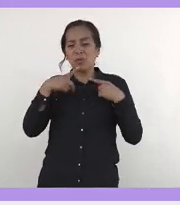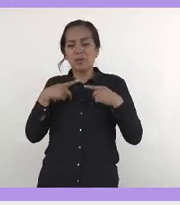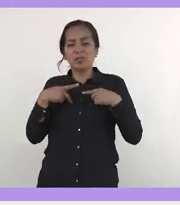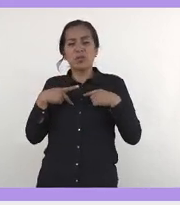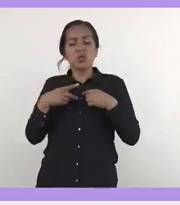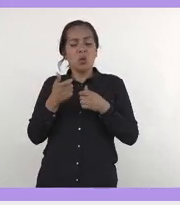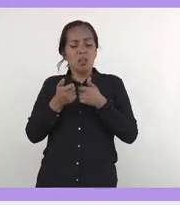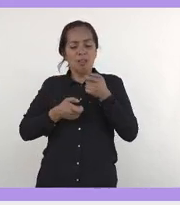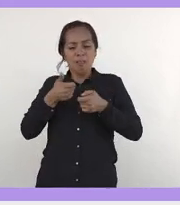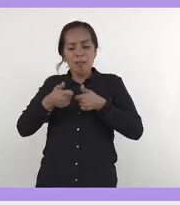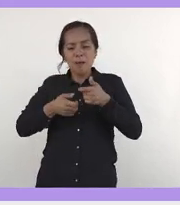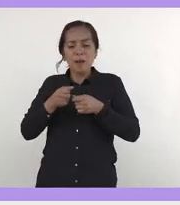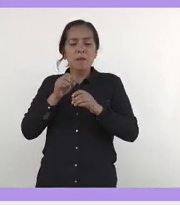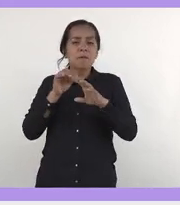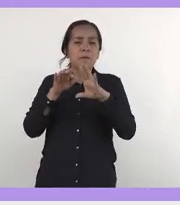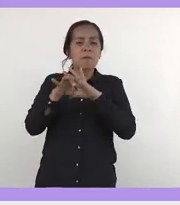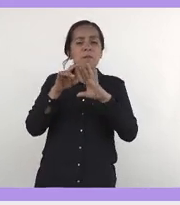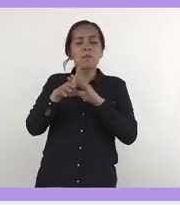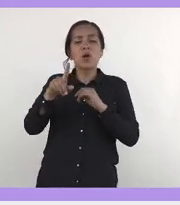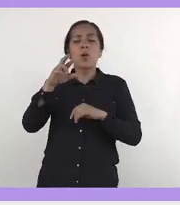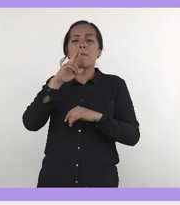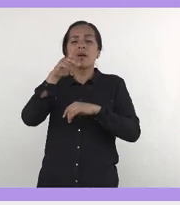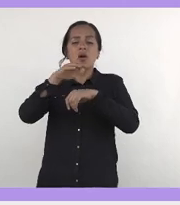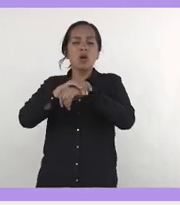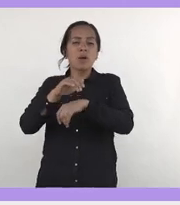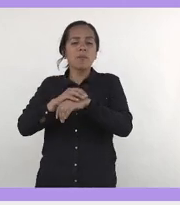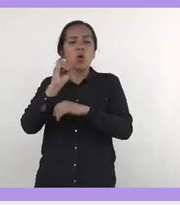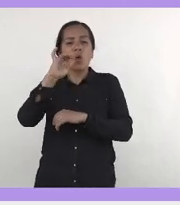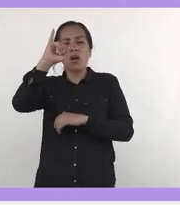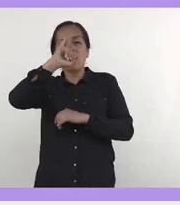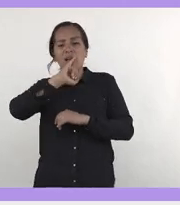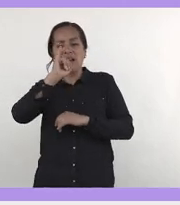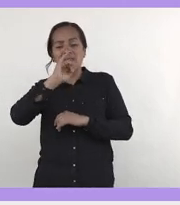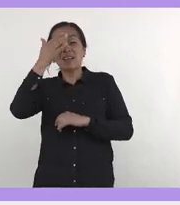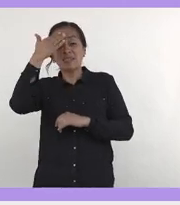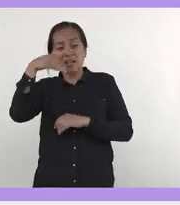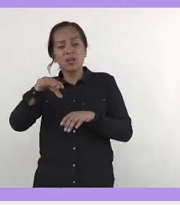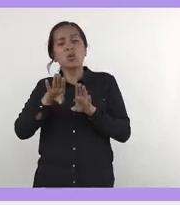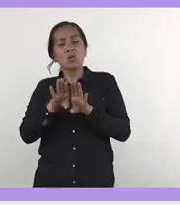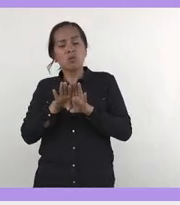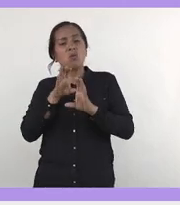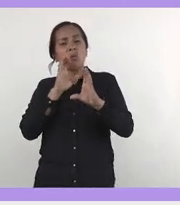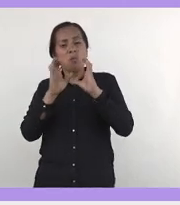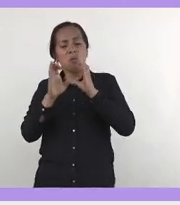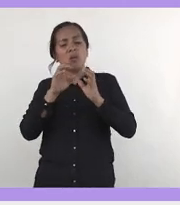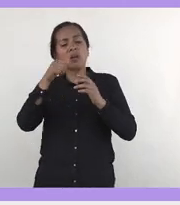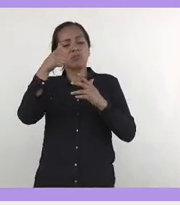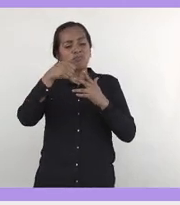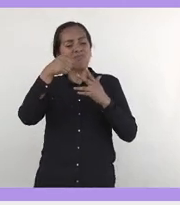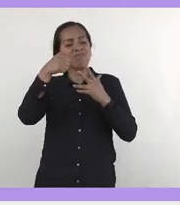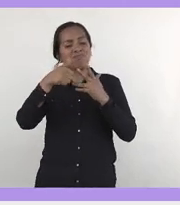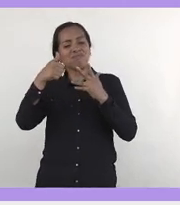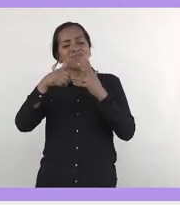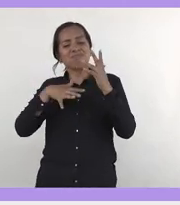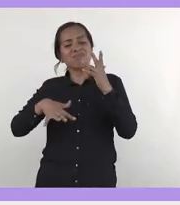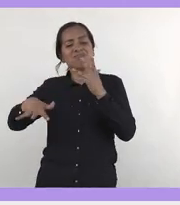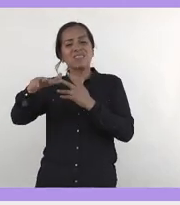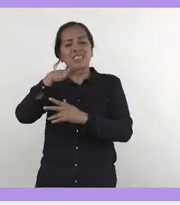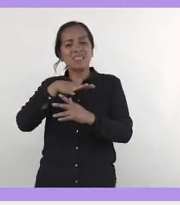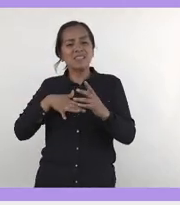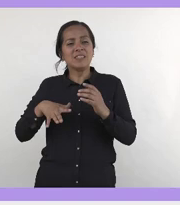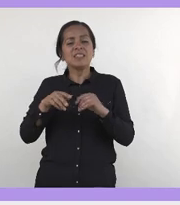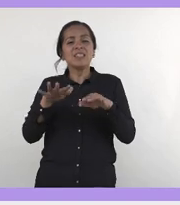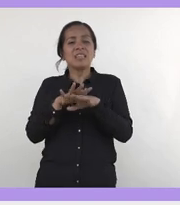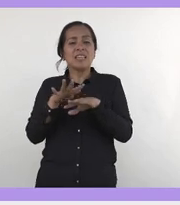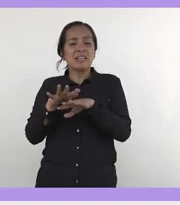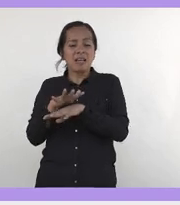de texto con su mejor amiga o cómo hablarle a su jefa o como hablarle este una persona que acaban de conocer y saben hacer ese tipo de